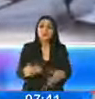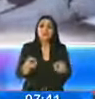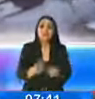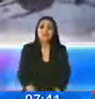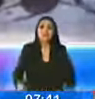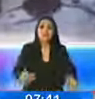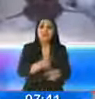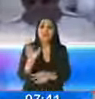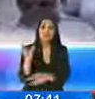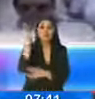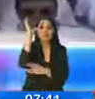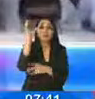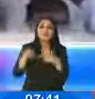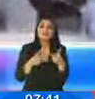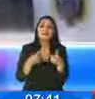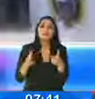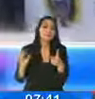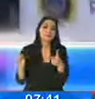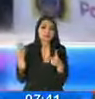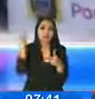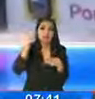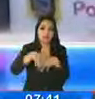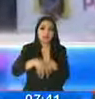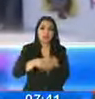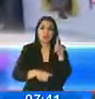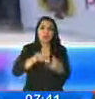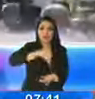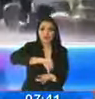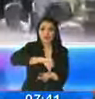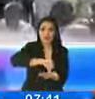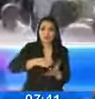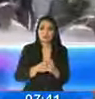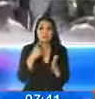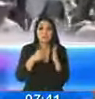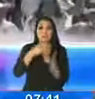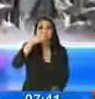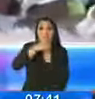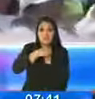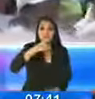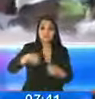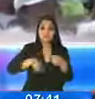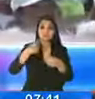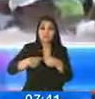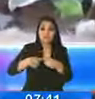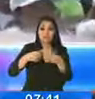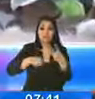de la costa como también de la sierra ecuatoriana, entre ellas Manta, Quito y Cuenca.